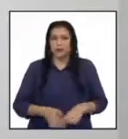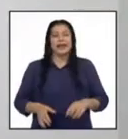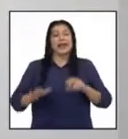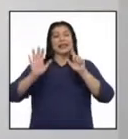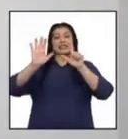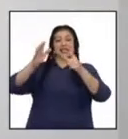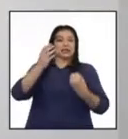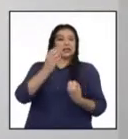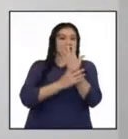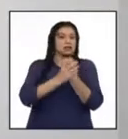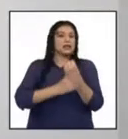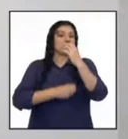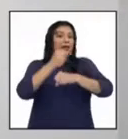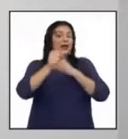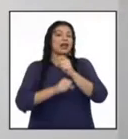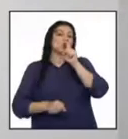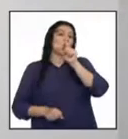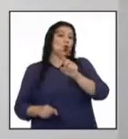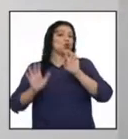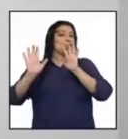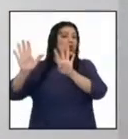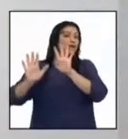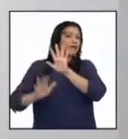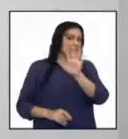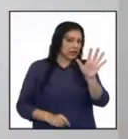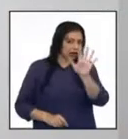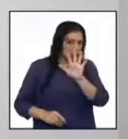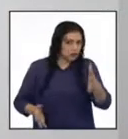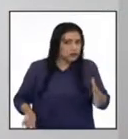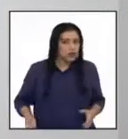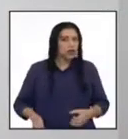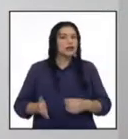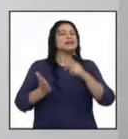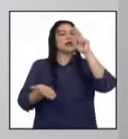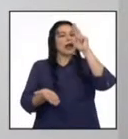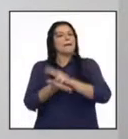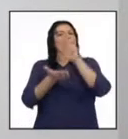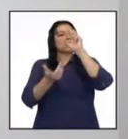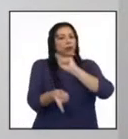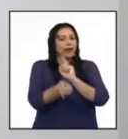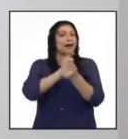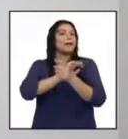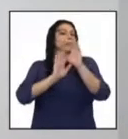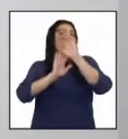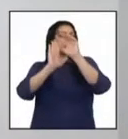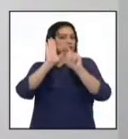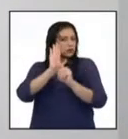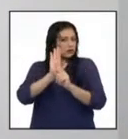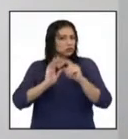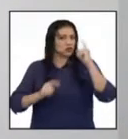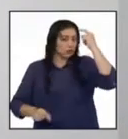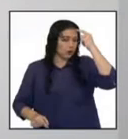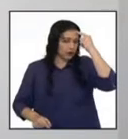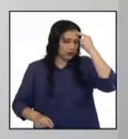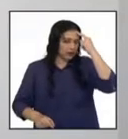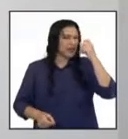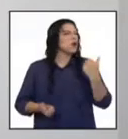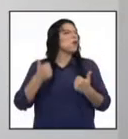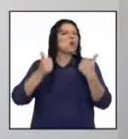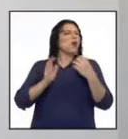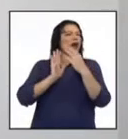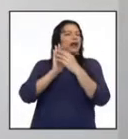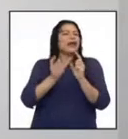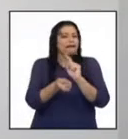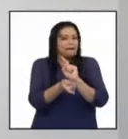de septiembre de 1955 se aprobó la reforma constitucional que consistía